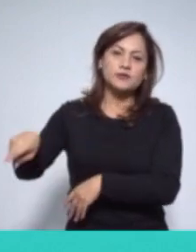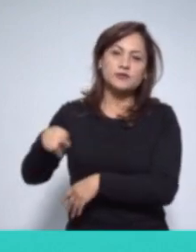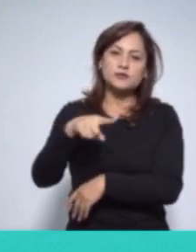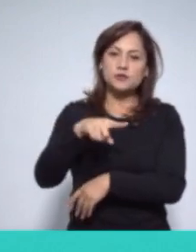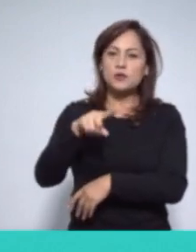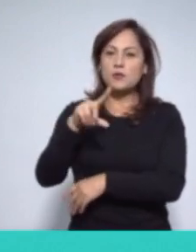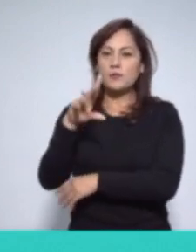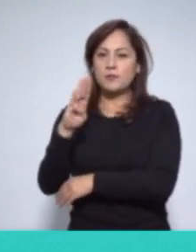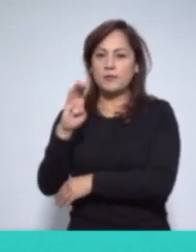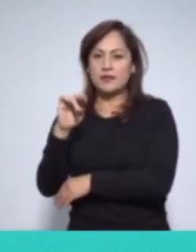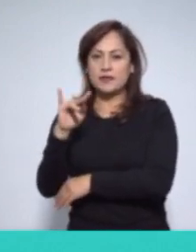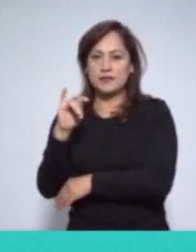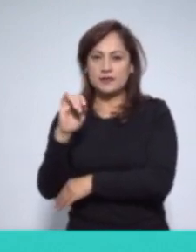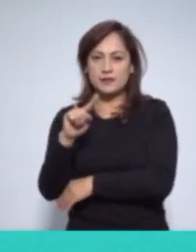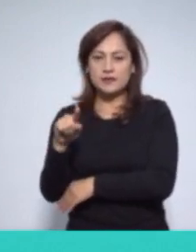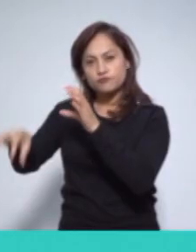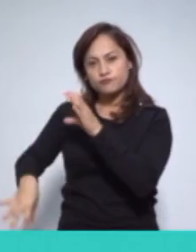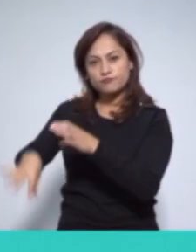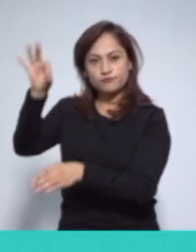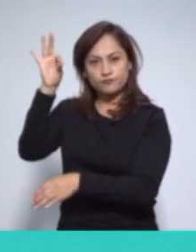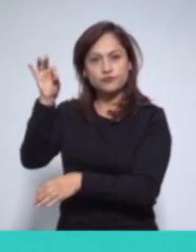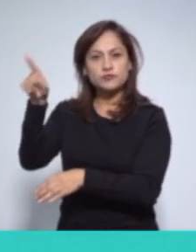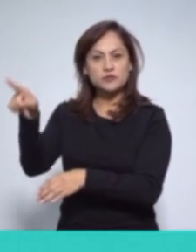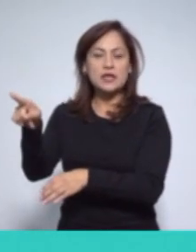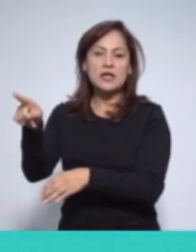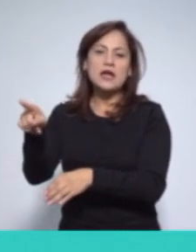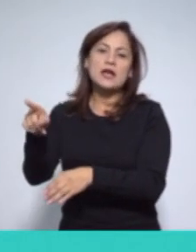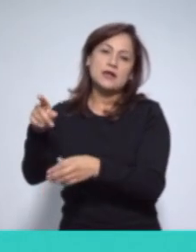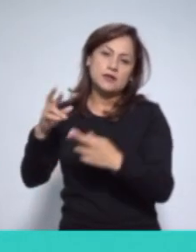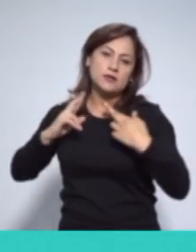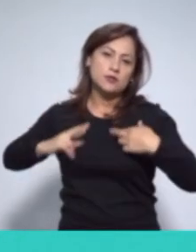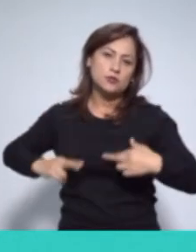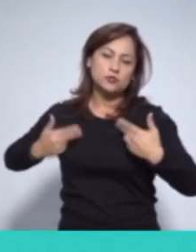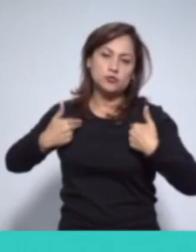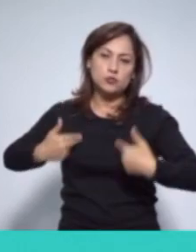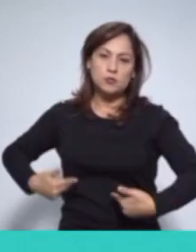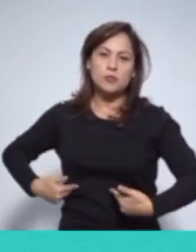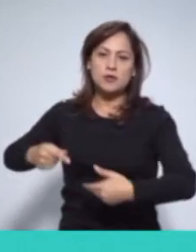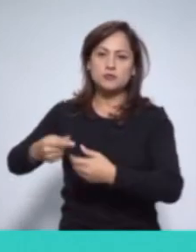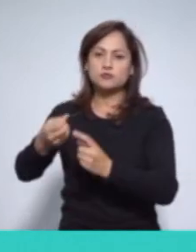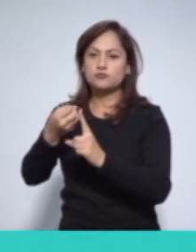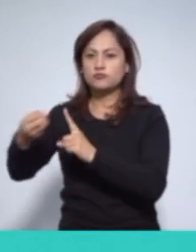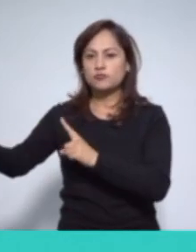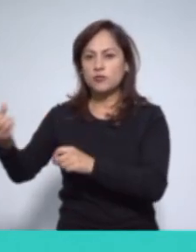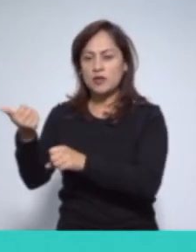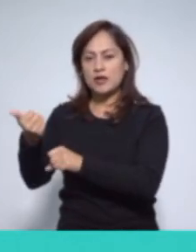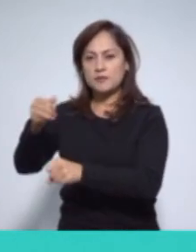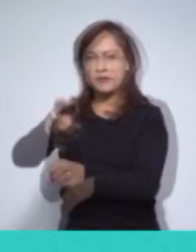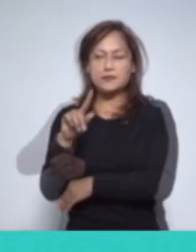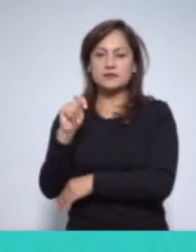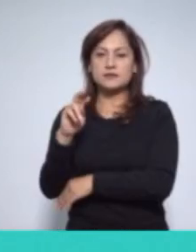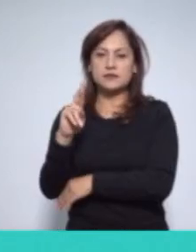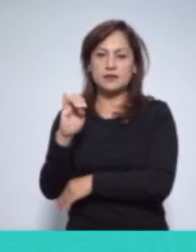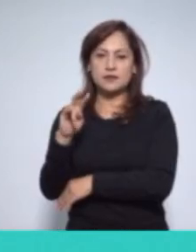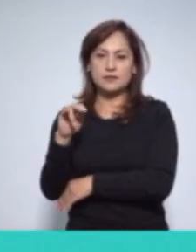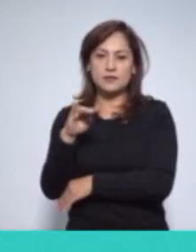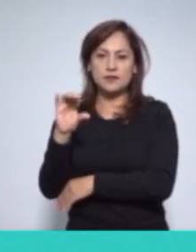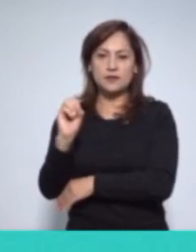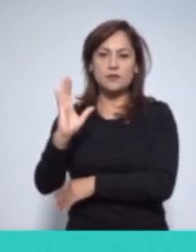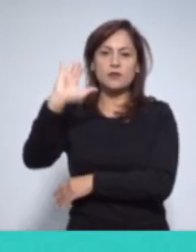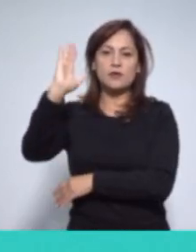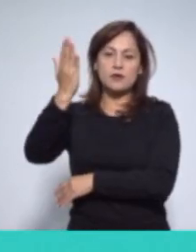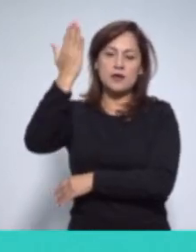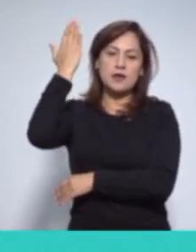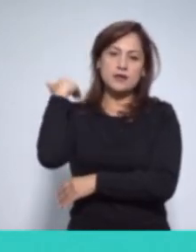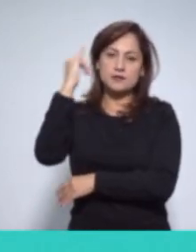en Derecho, y si este funcionario en su momento ocupó el cargo de procurador, debió presentar su documentación inclusive frente al Senado. Como parte de los argumentos